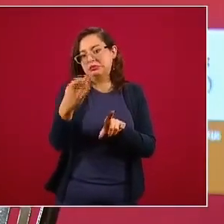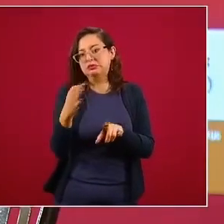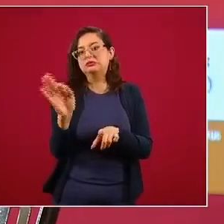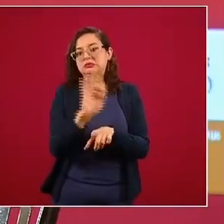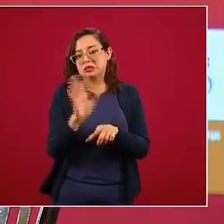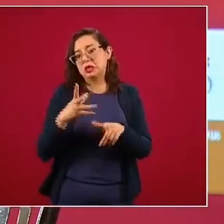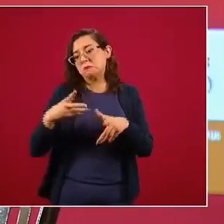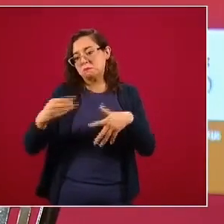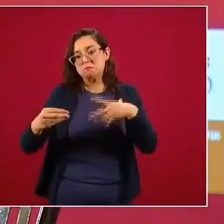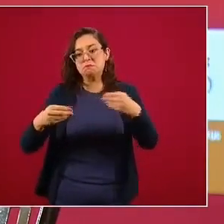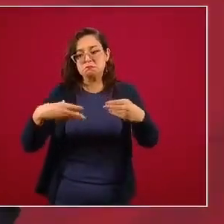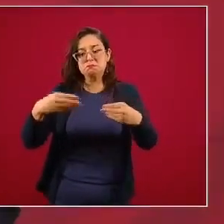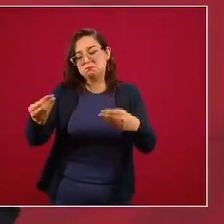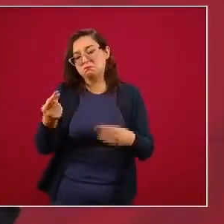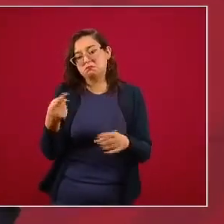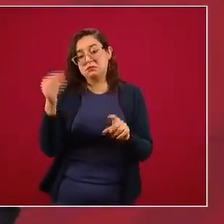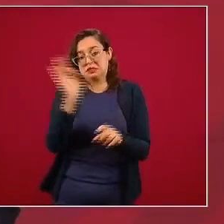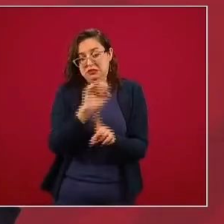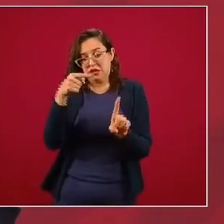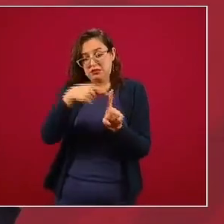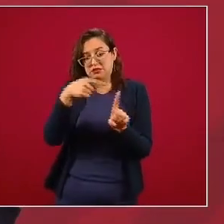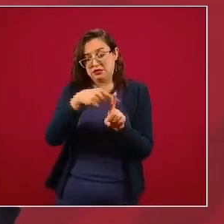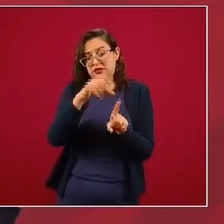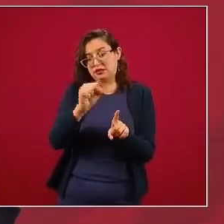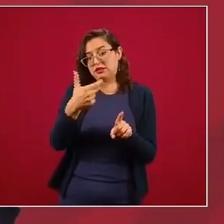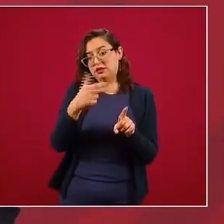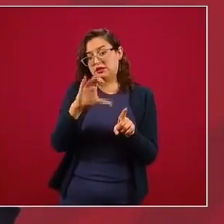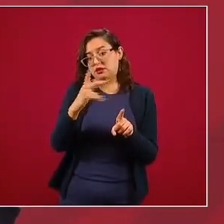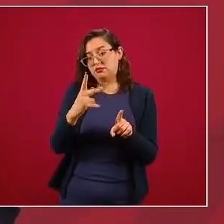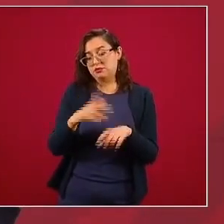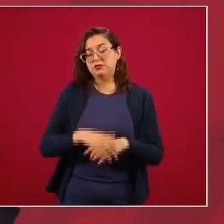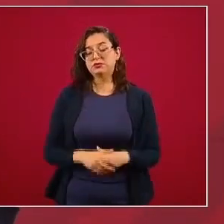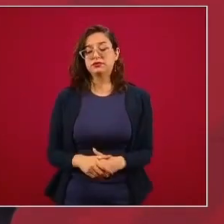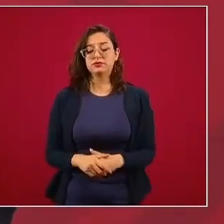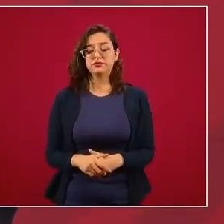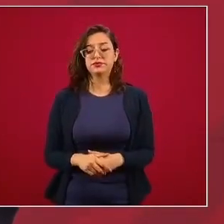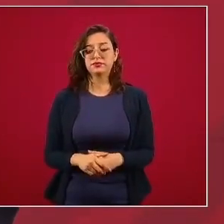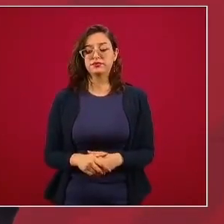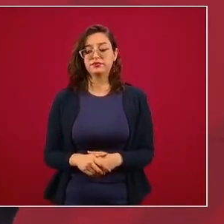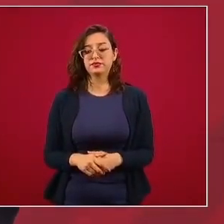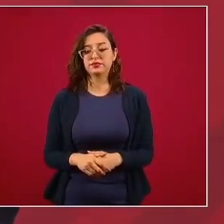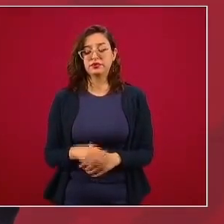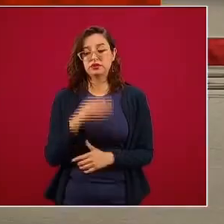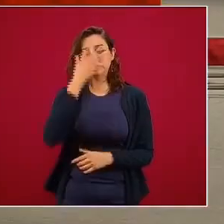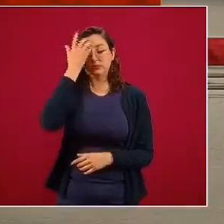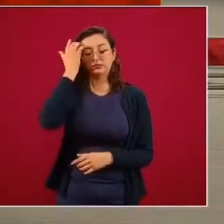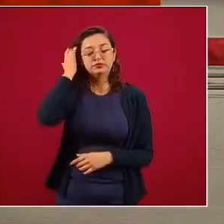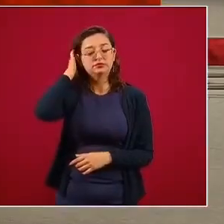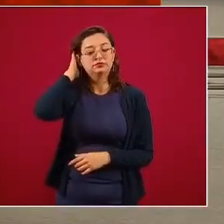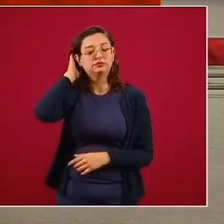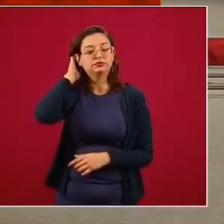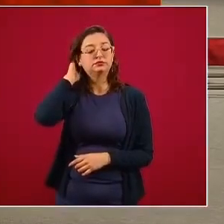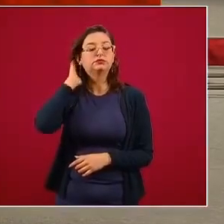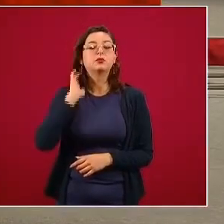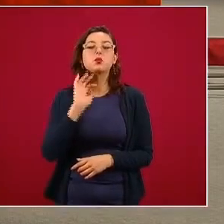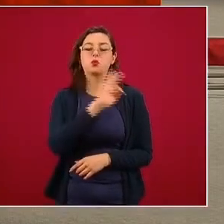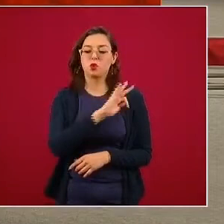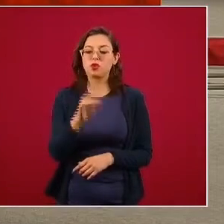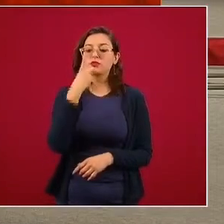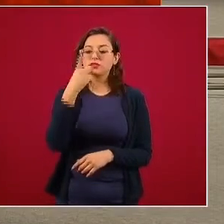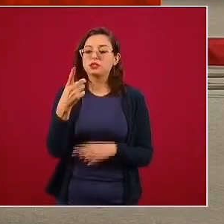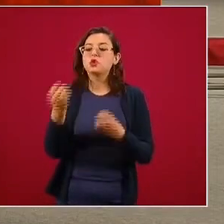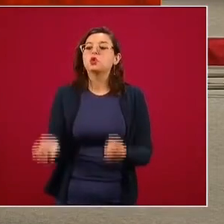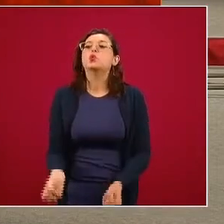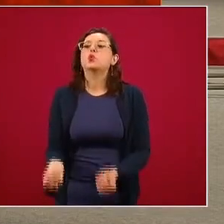le pudieron haber infectado. Uno de ellos es el secretario de Hacienda. Les podemos actualizar sobre el número, no sobre la identidad, esto